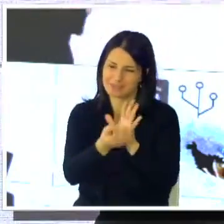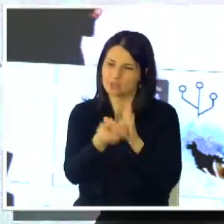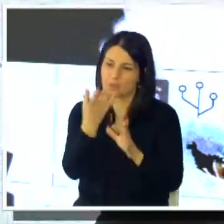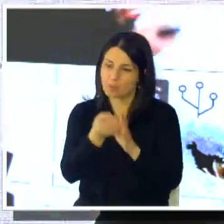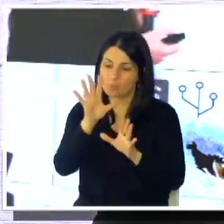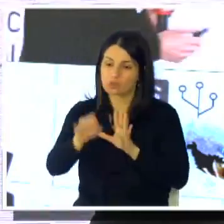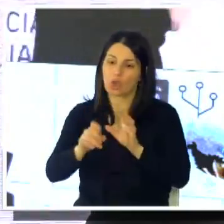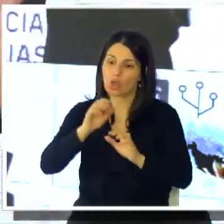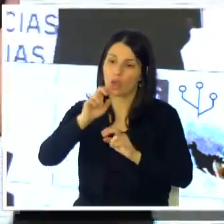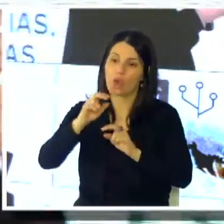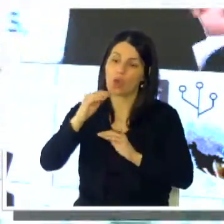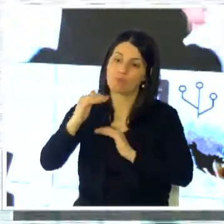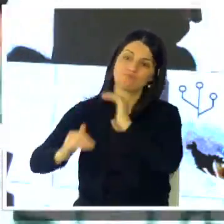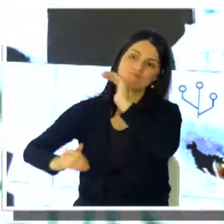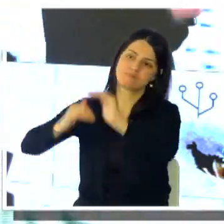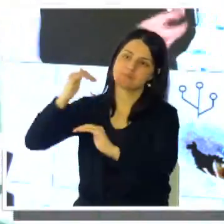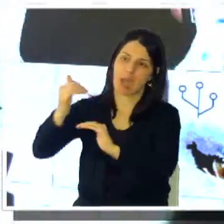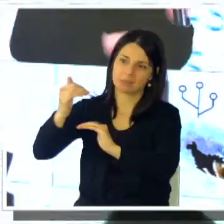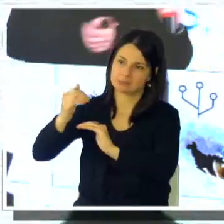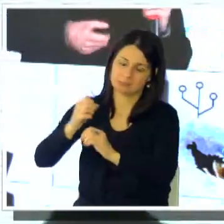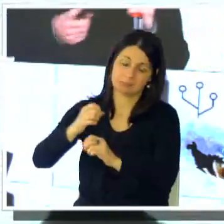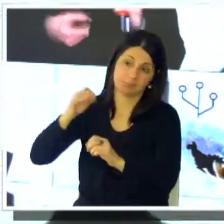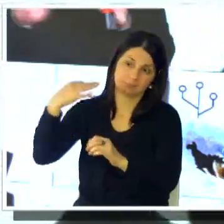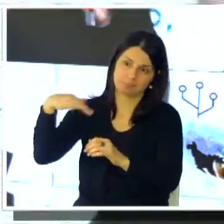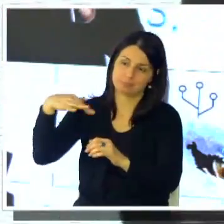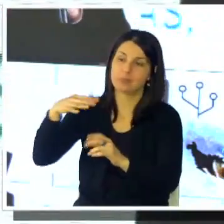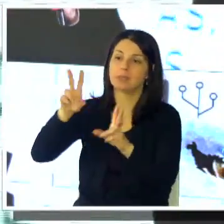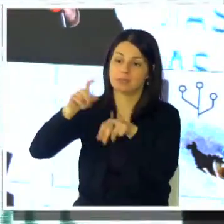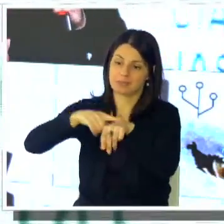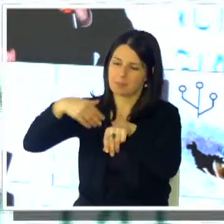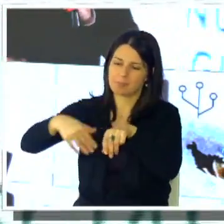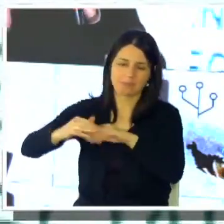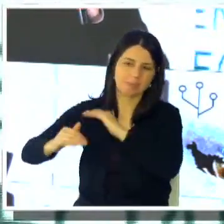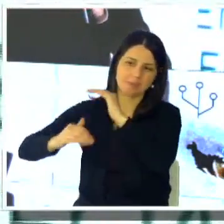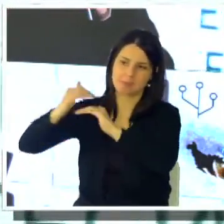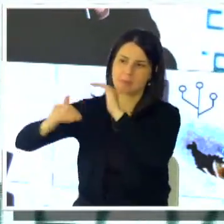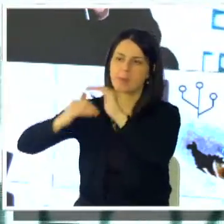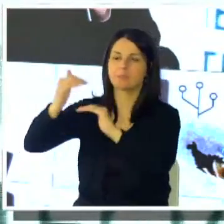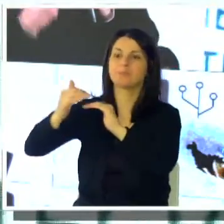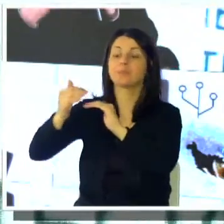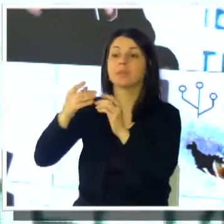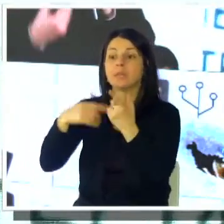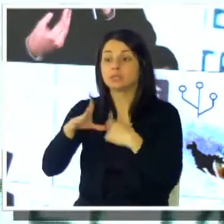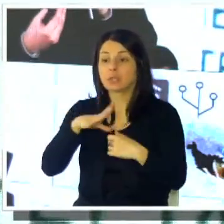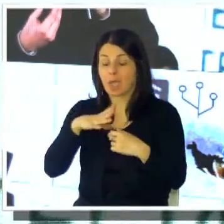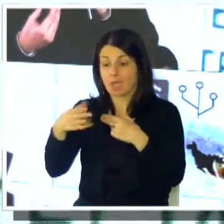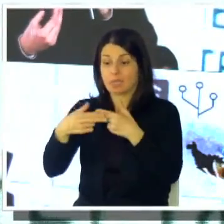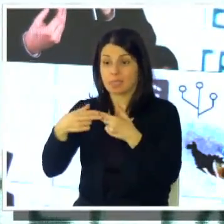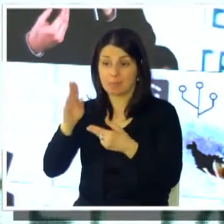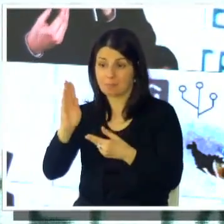escaló muchísimo más y exponencialmente en el tiempo. Entonces, tener una